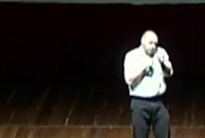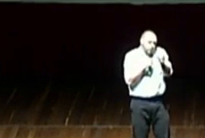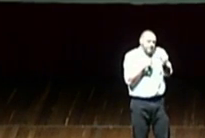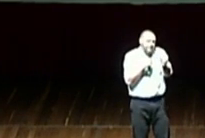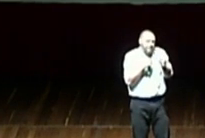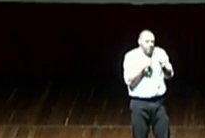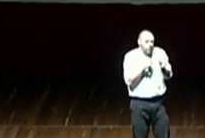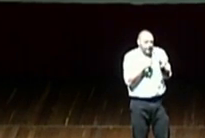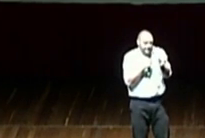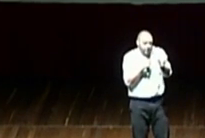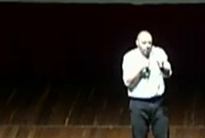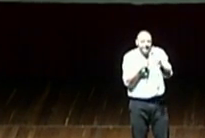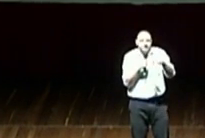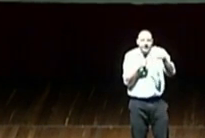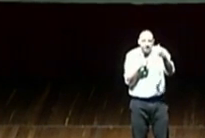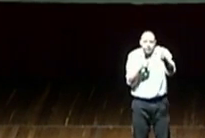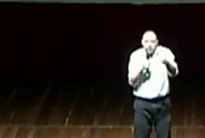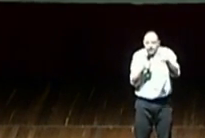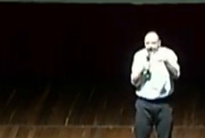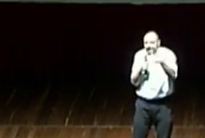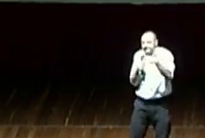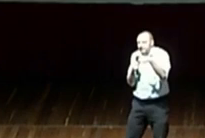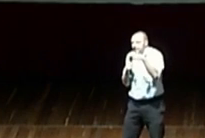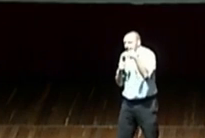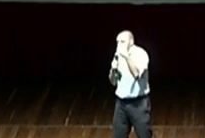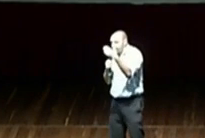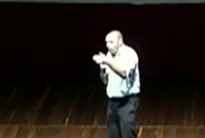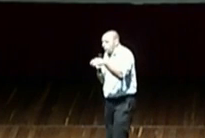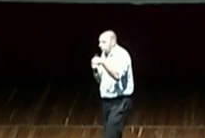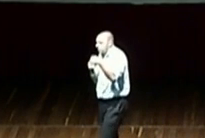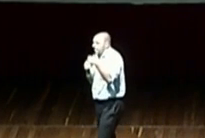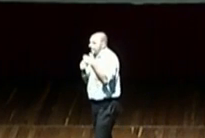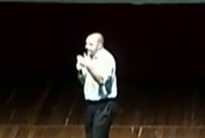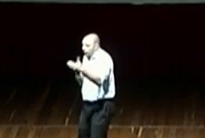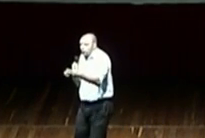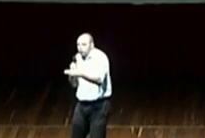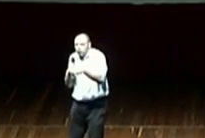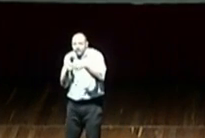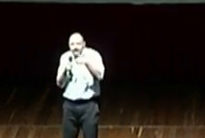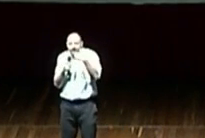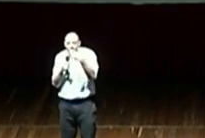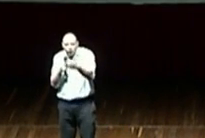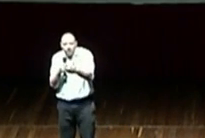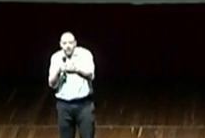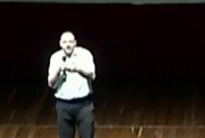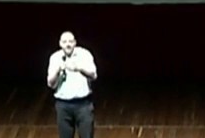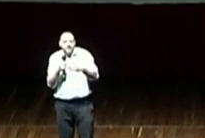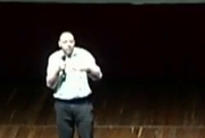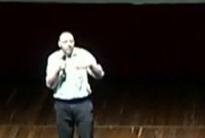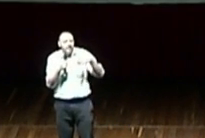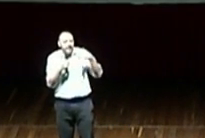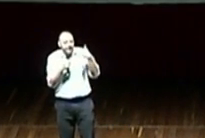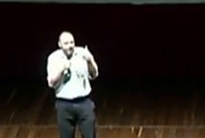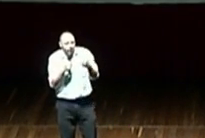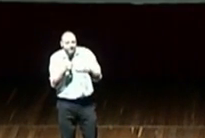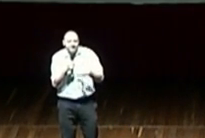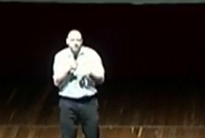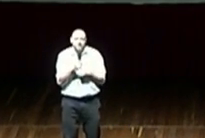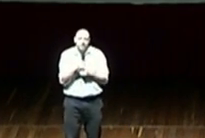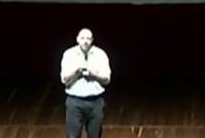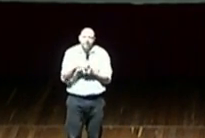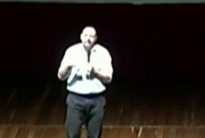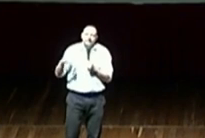el segundo sentido, así como esperamos de ustedes la mejor conducta, el mejor comportamiento, la